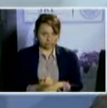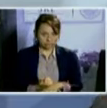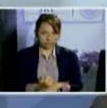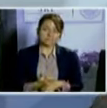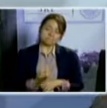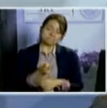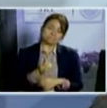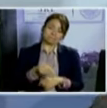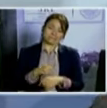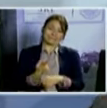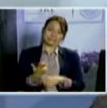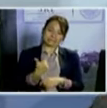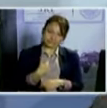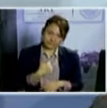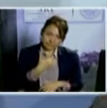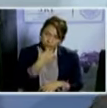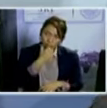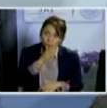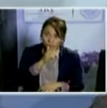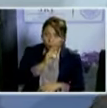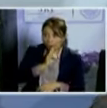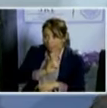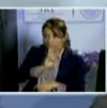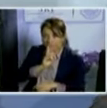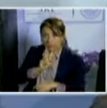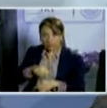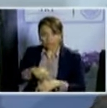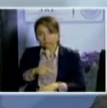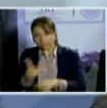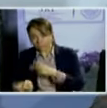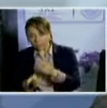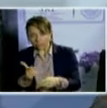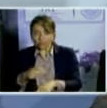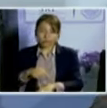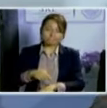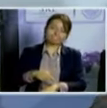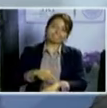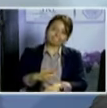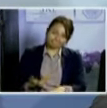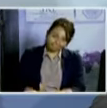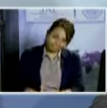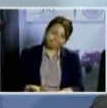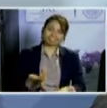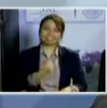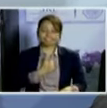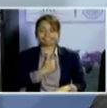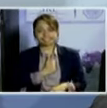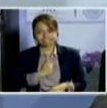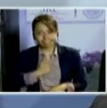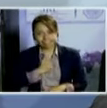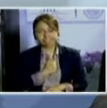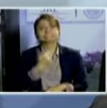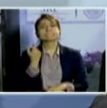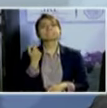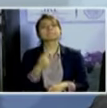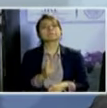no creo de poder responder a las preguntas, pero seguramente una de las preguntas es el tema